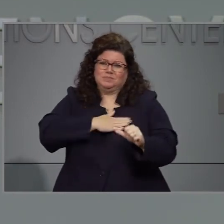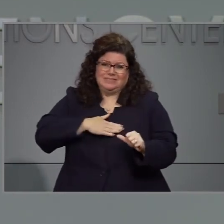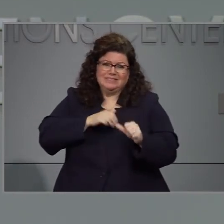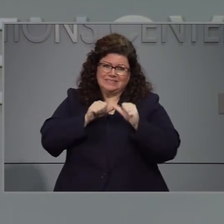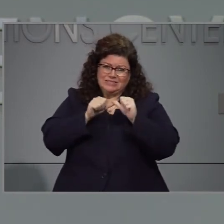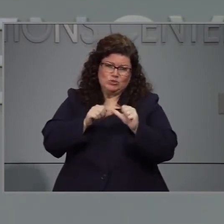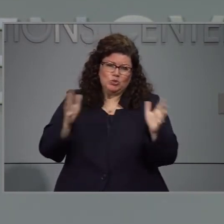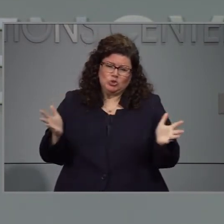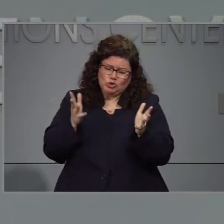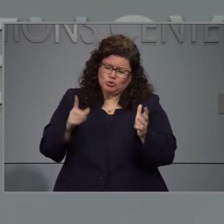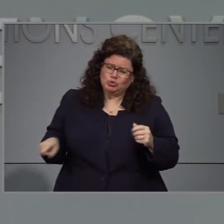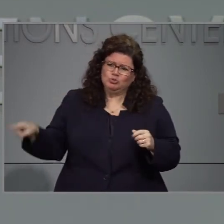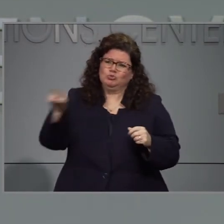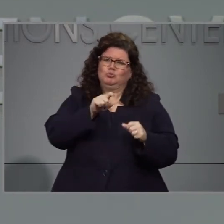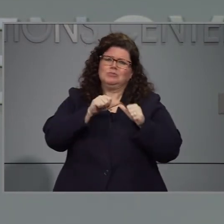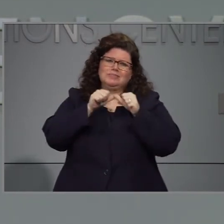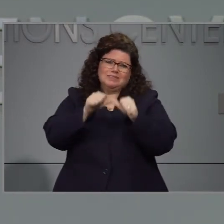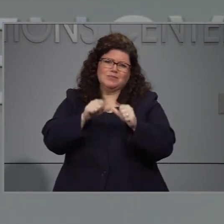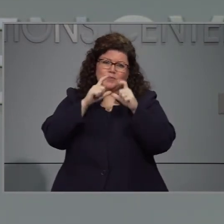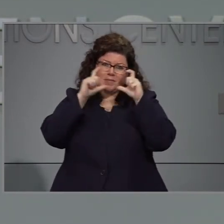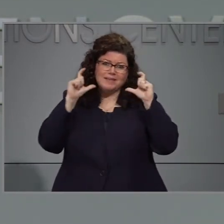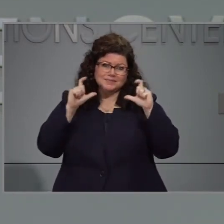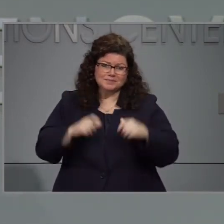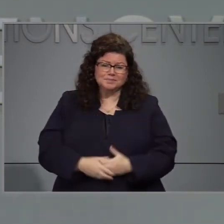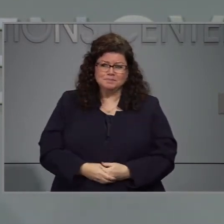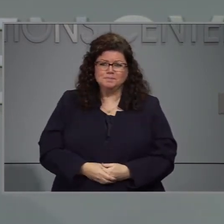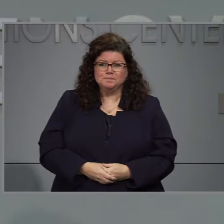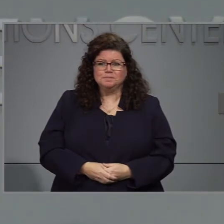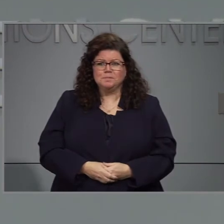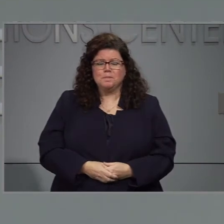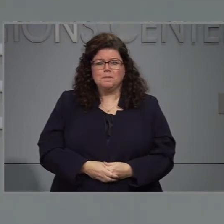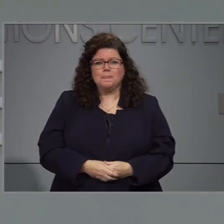haciendo, así es que incentivo a todos a que continúen así.